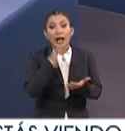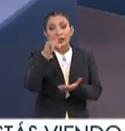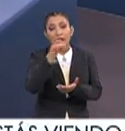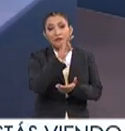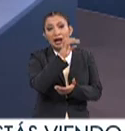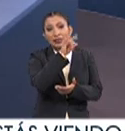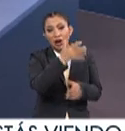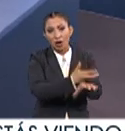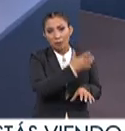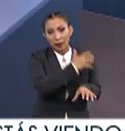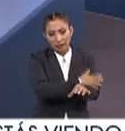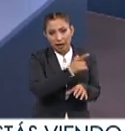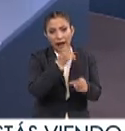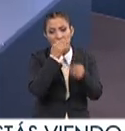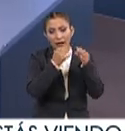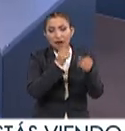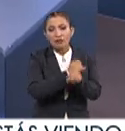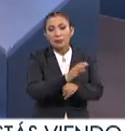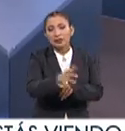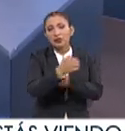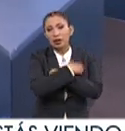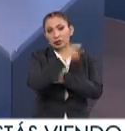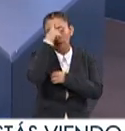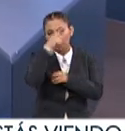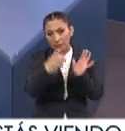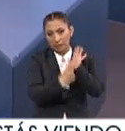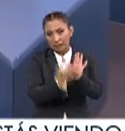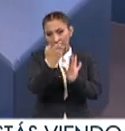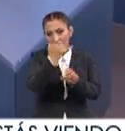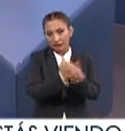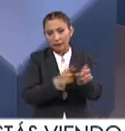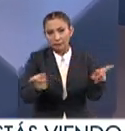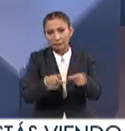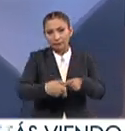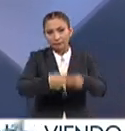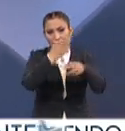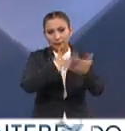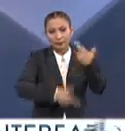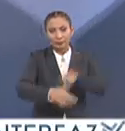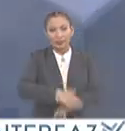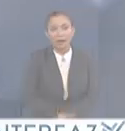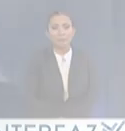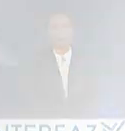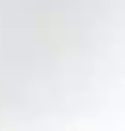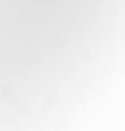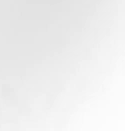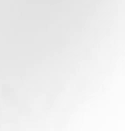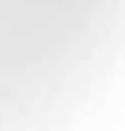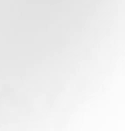a Fernanda, nuestra compañera de la Agencia Informativa de Educación de México, por presentarnos este trabajo. Una pausa, regresamos.